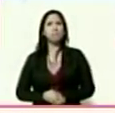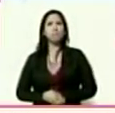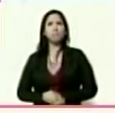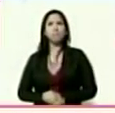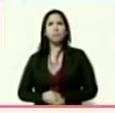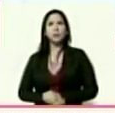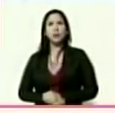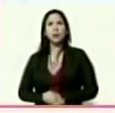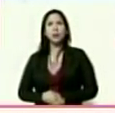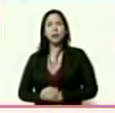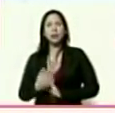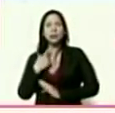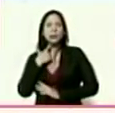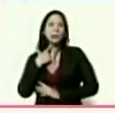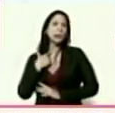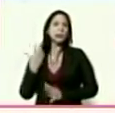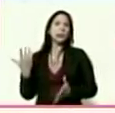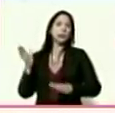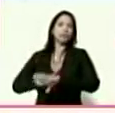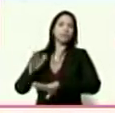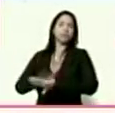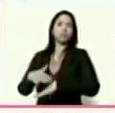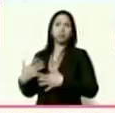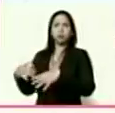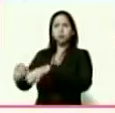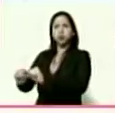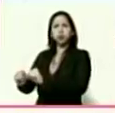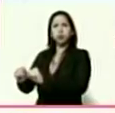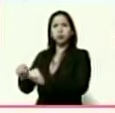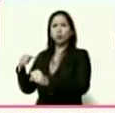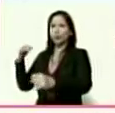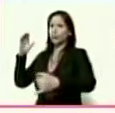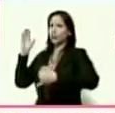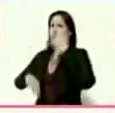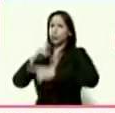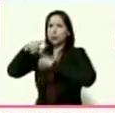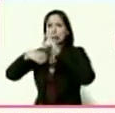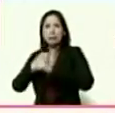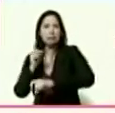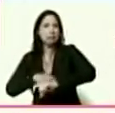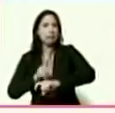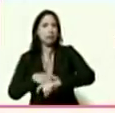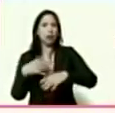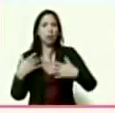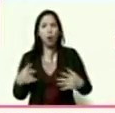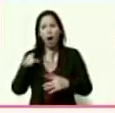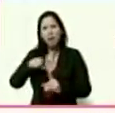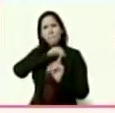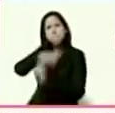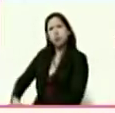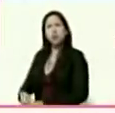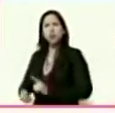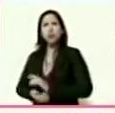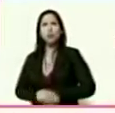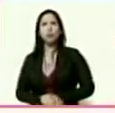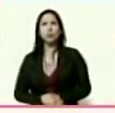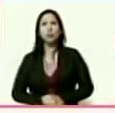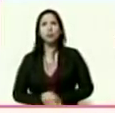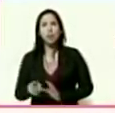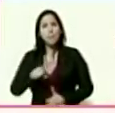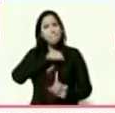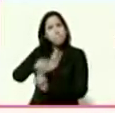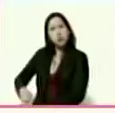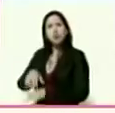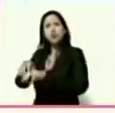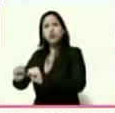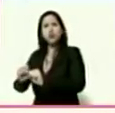más amargas que se le puede haber ocasionado al imperialismo en los últimos tiempos. Ahí fueron derrotados. Fue derrotado el